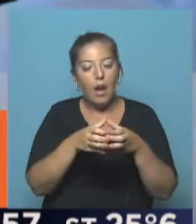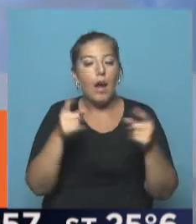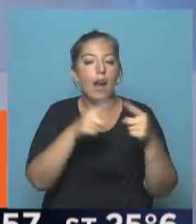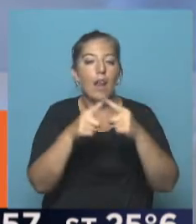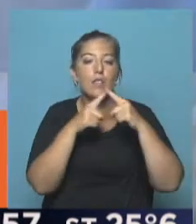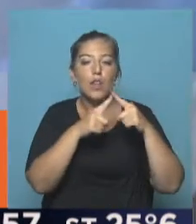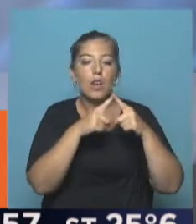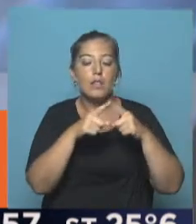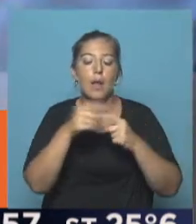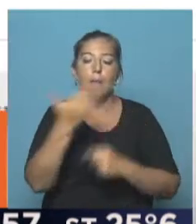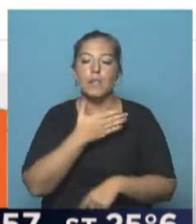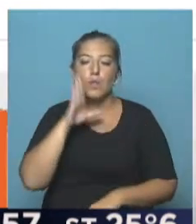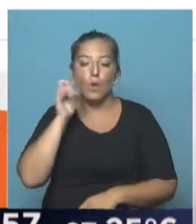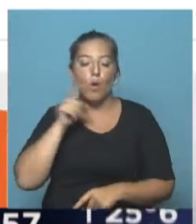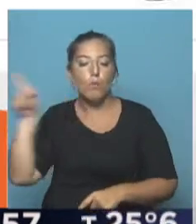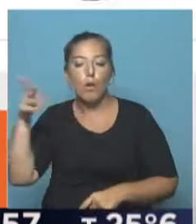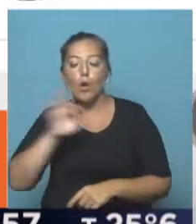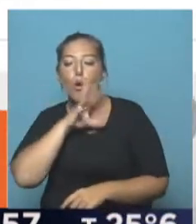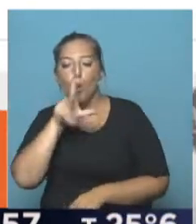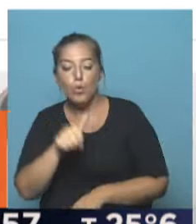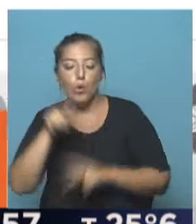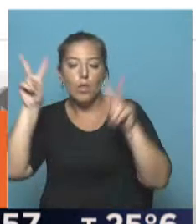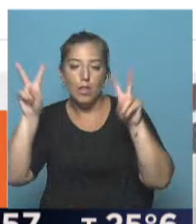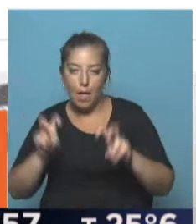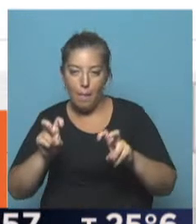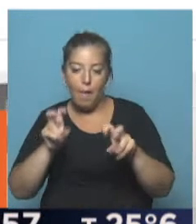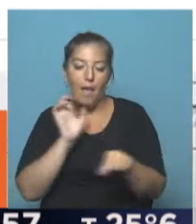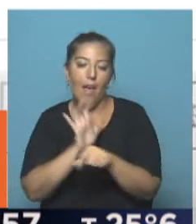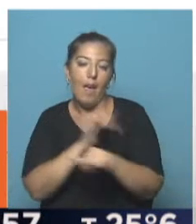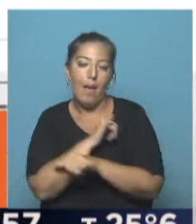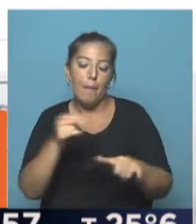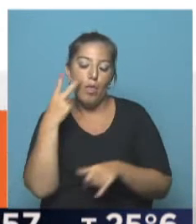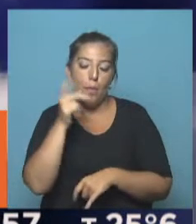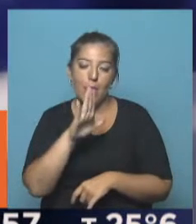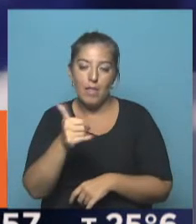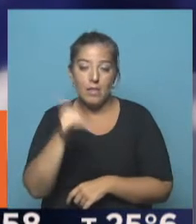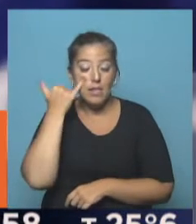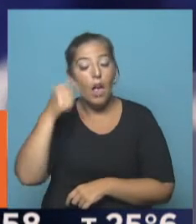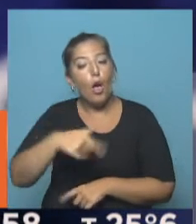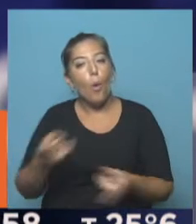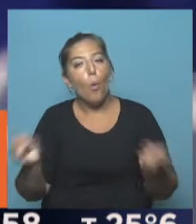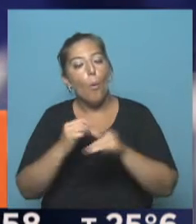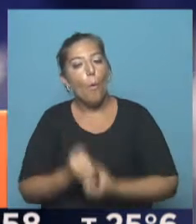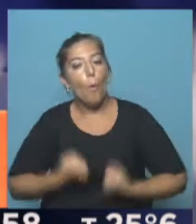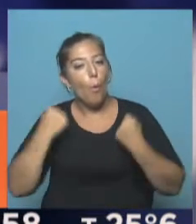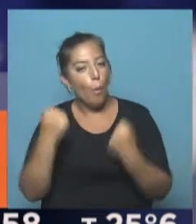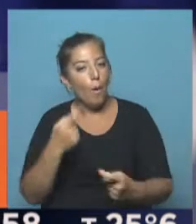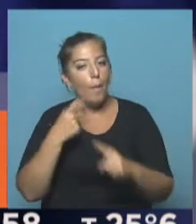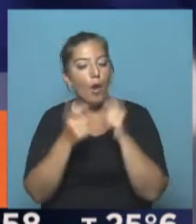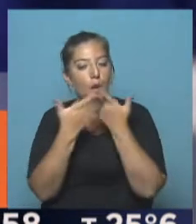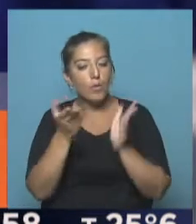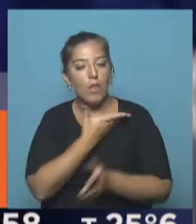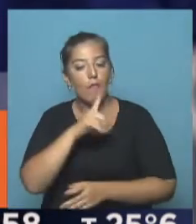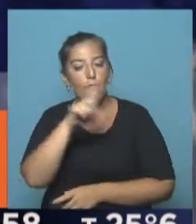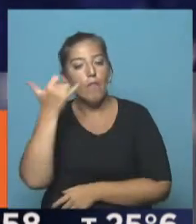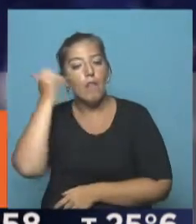presidente estadounidense con Rusia, un tema que atravesó la campaña en 2016 y vuelve ahora con fuerza tras la renuncia de Michael Flynn